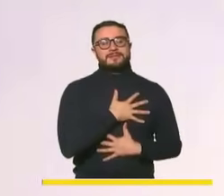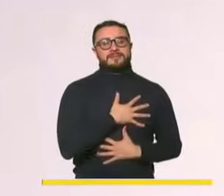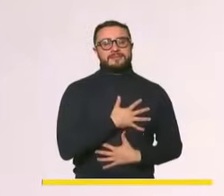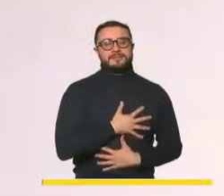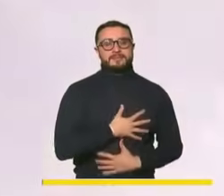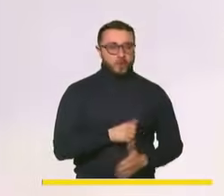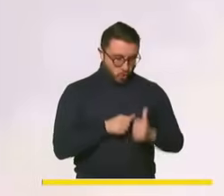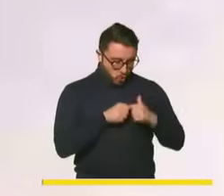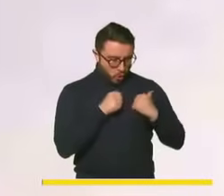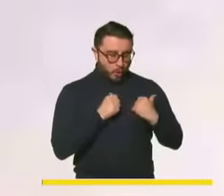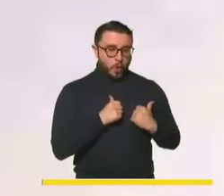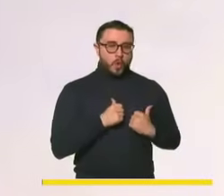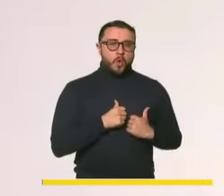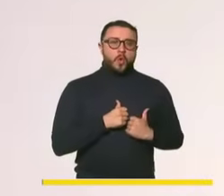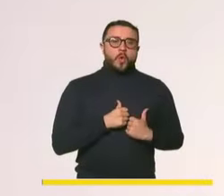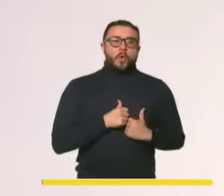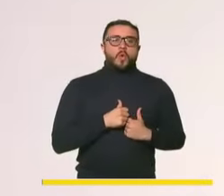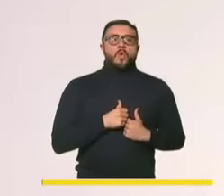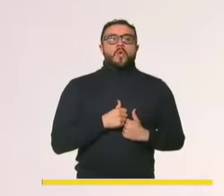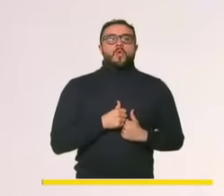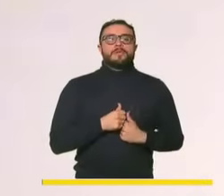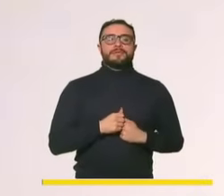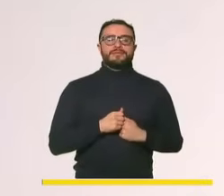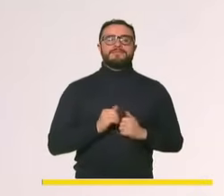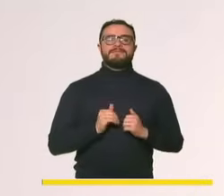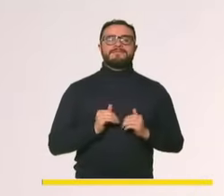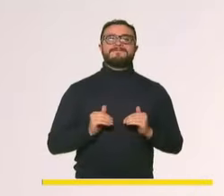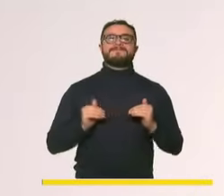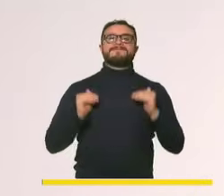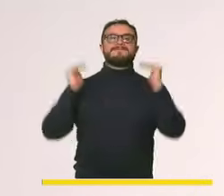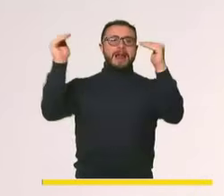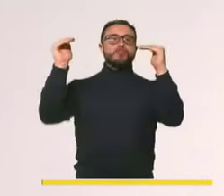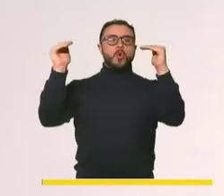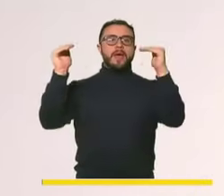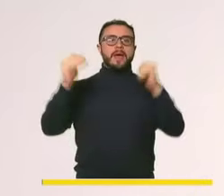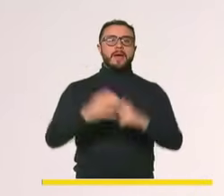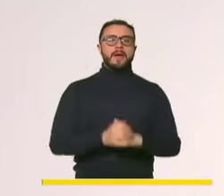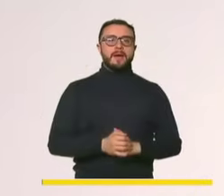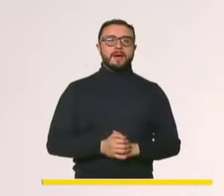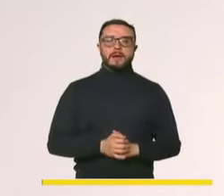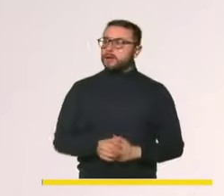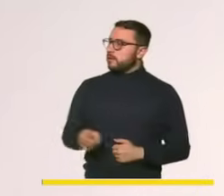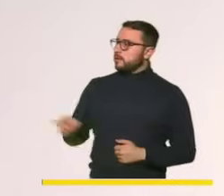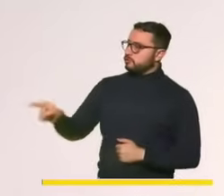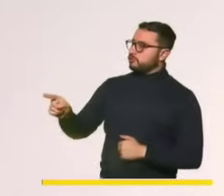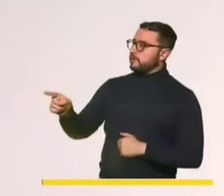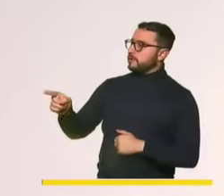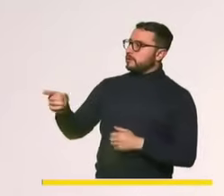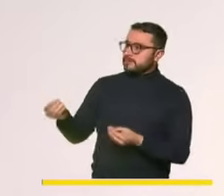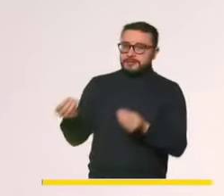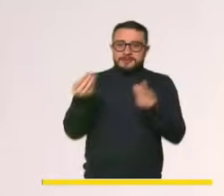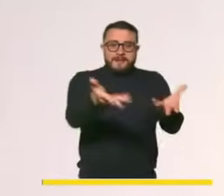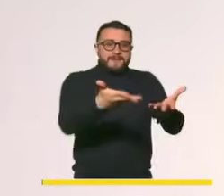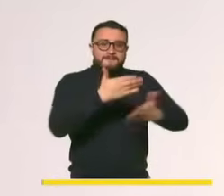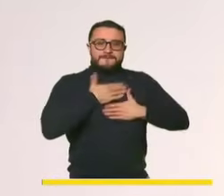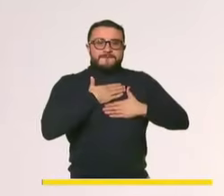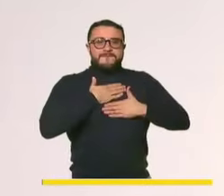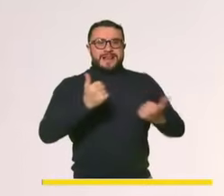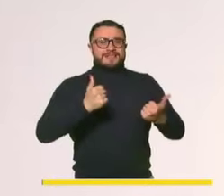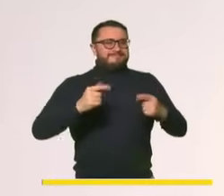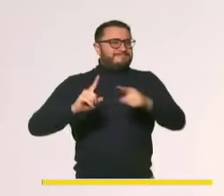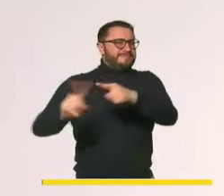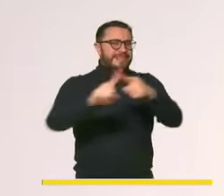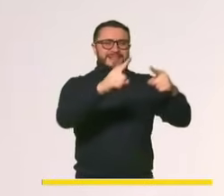el corazón navega con altura. Ha hecho felices usted hoy a centenares de